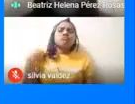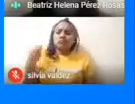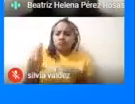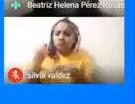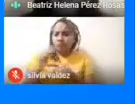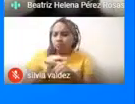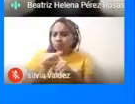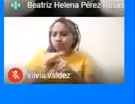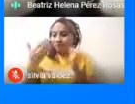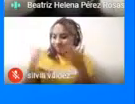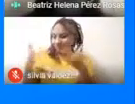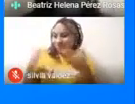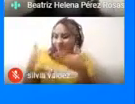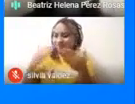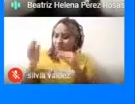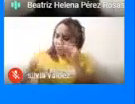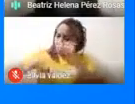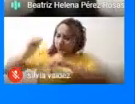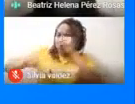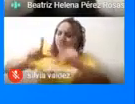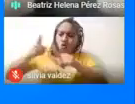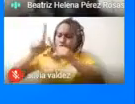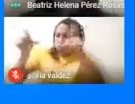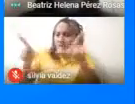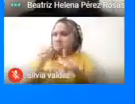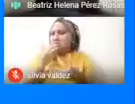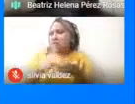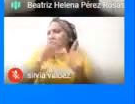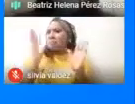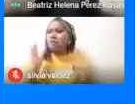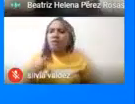en planificación de algún territorio, voy a decir